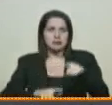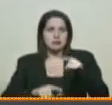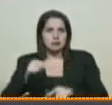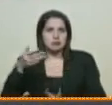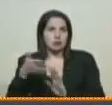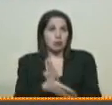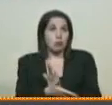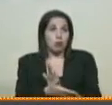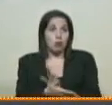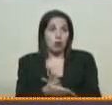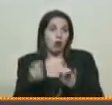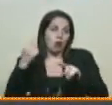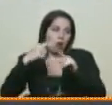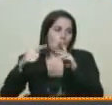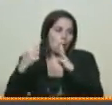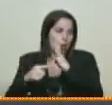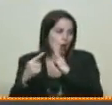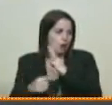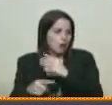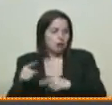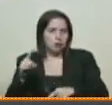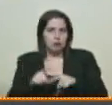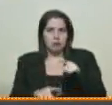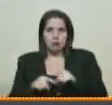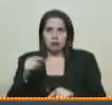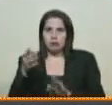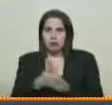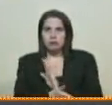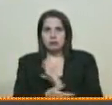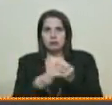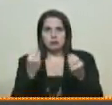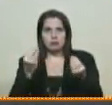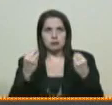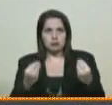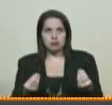Y las grandes cuentas, pues, las grandes pagos.